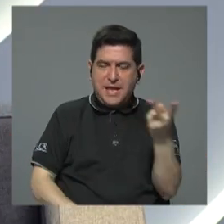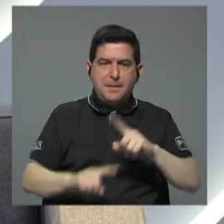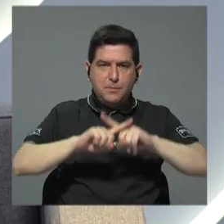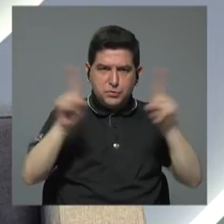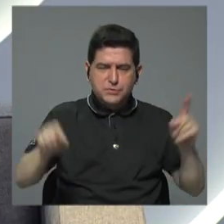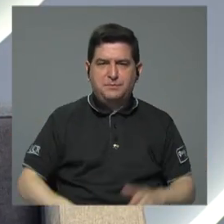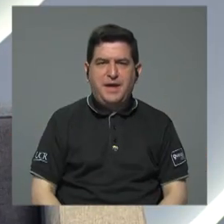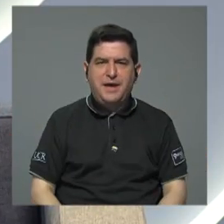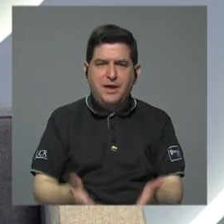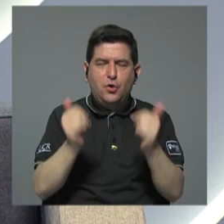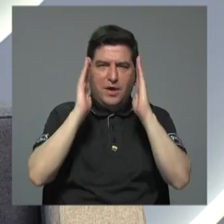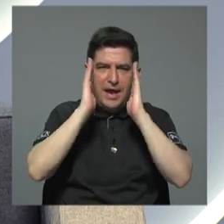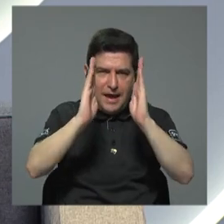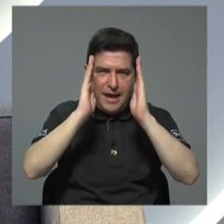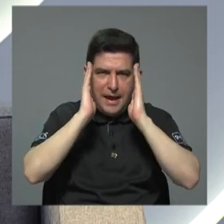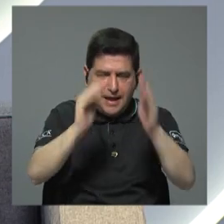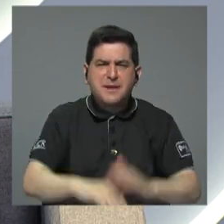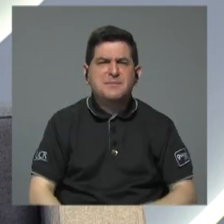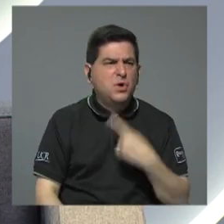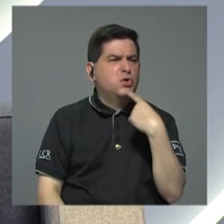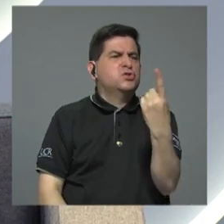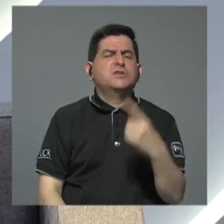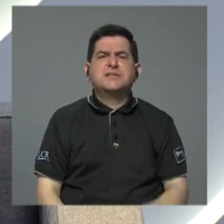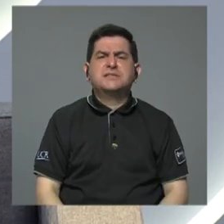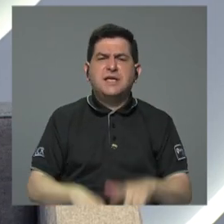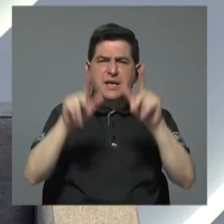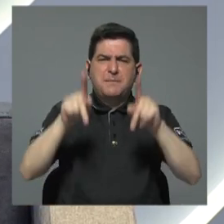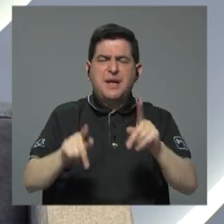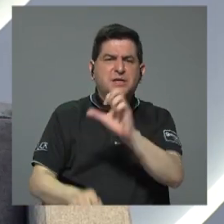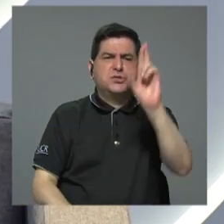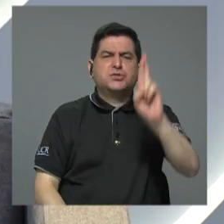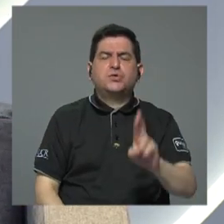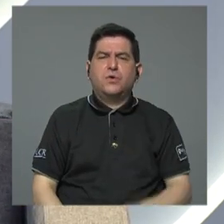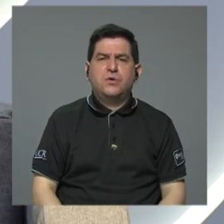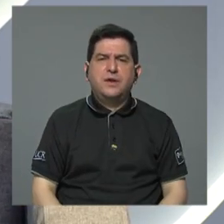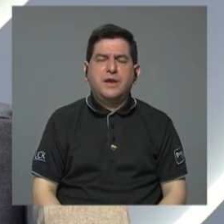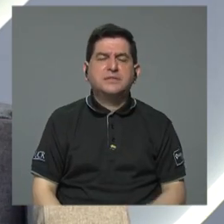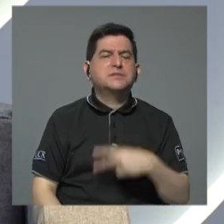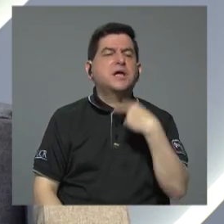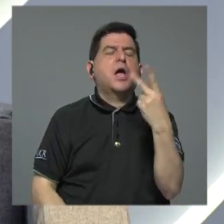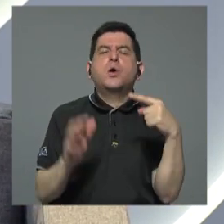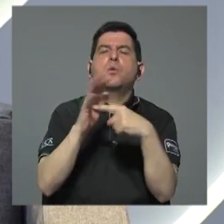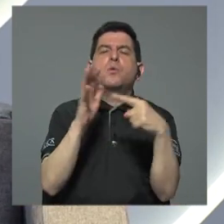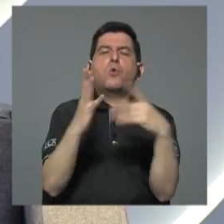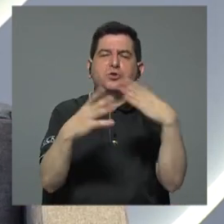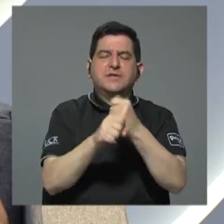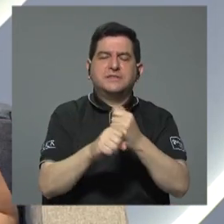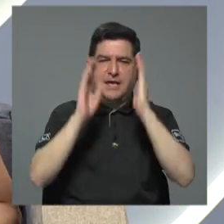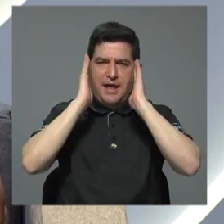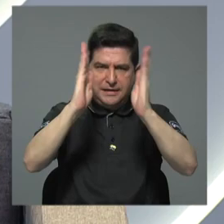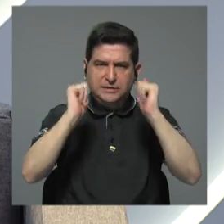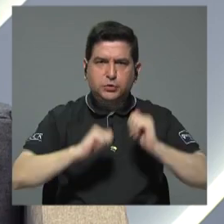pero queremos escuchar qué dicen los y las costarricenses en un Vox Populi que hicimos.